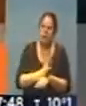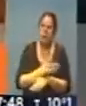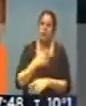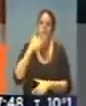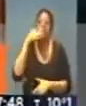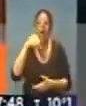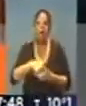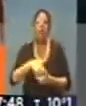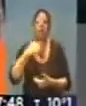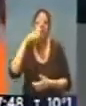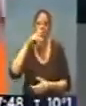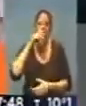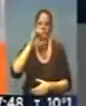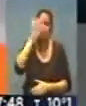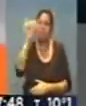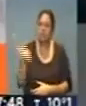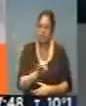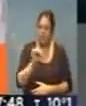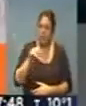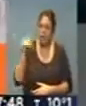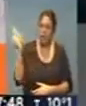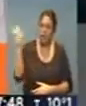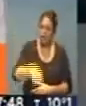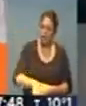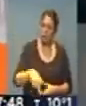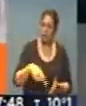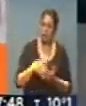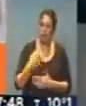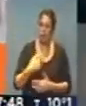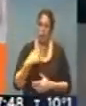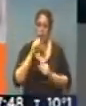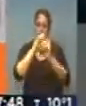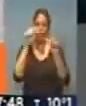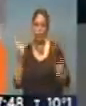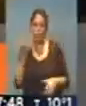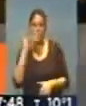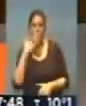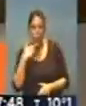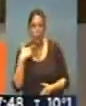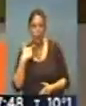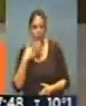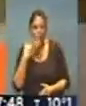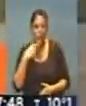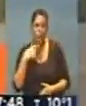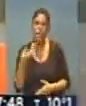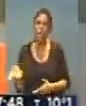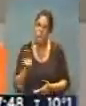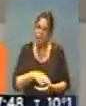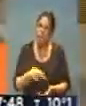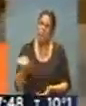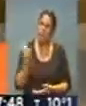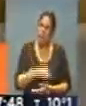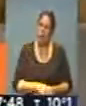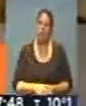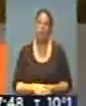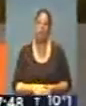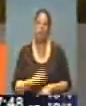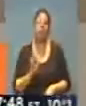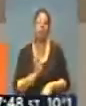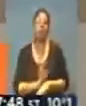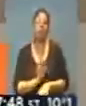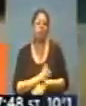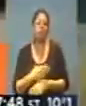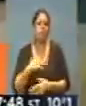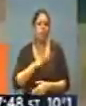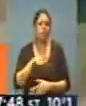arte internacional, que cuando vienen a Buenos Aires se sorprenden y se encantan tanto que después vuelven. Porque es como que no tenemos una escena